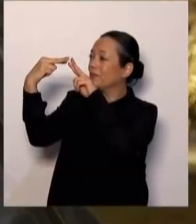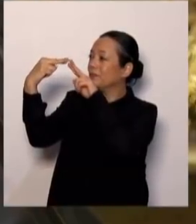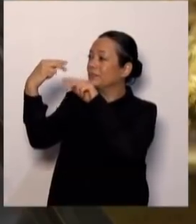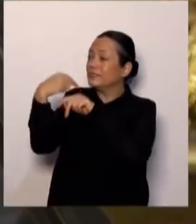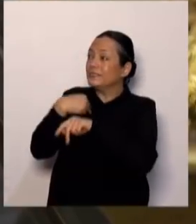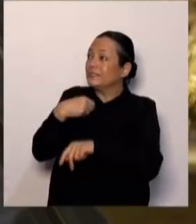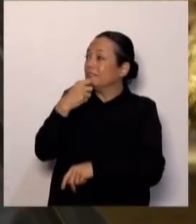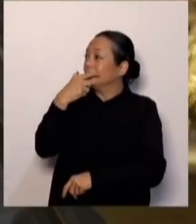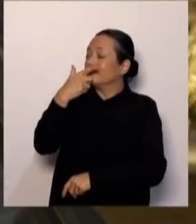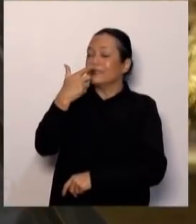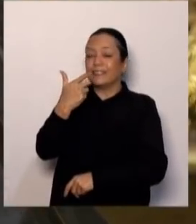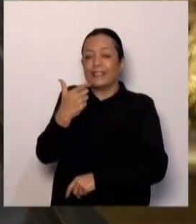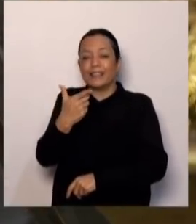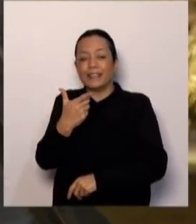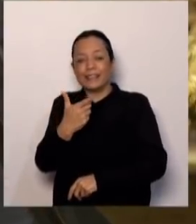ojos,